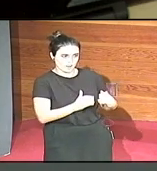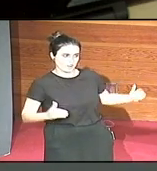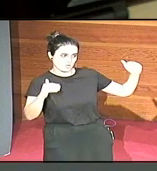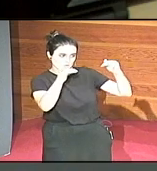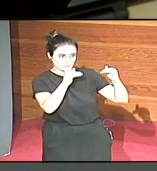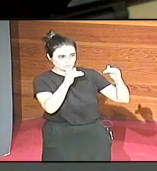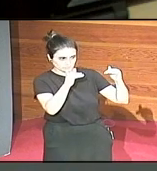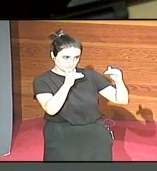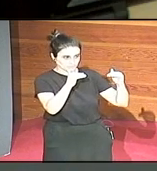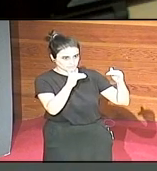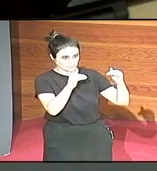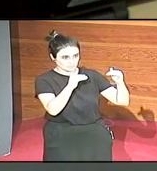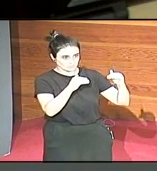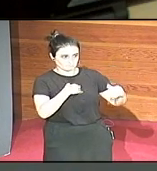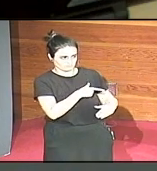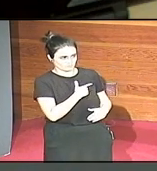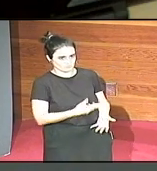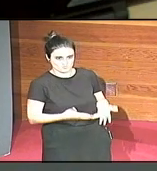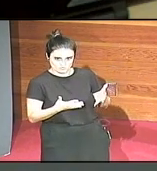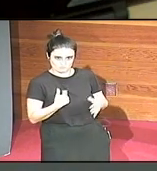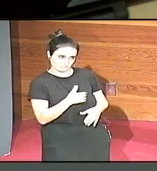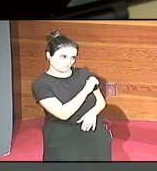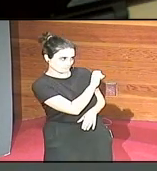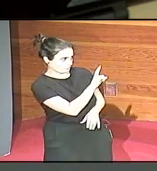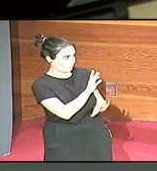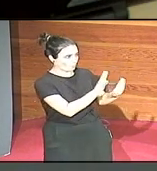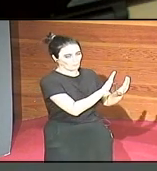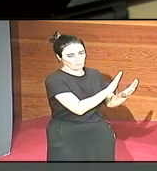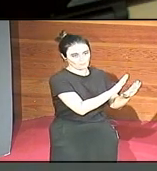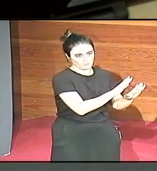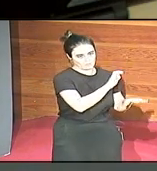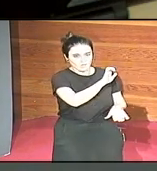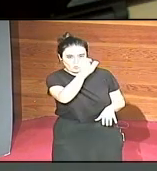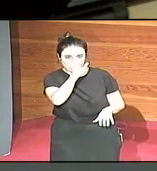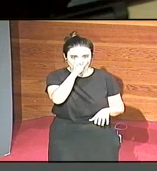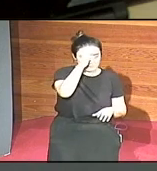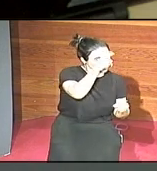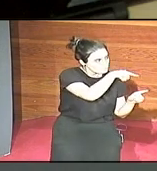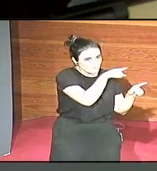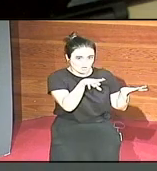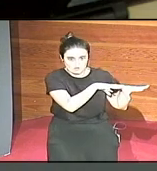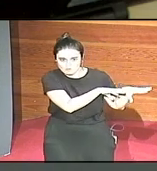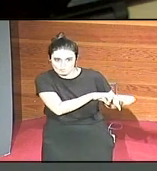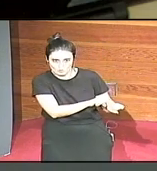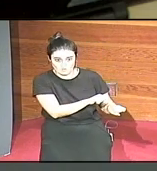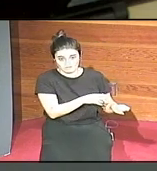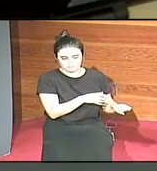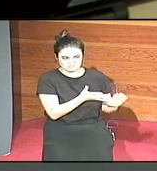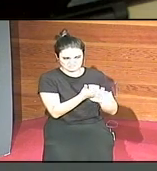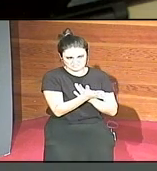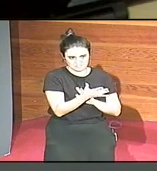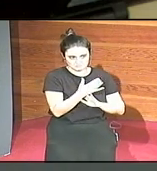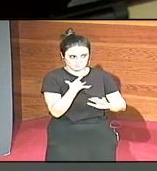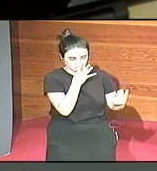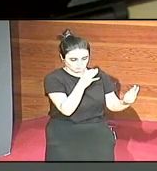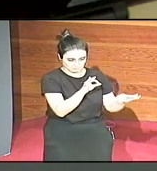encantada de que esté ocupado en el frente europeo y por consiguiente tenga menor capacidad para prestarle